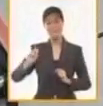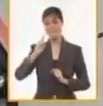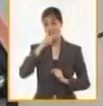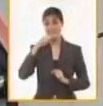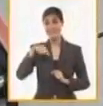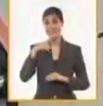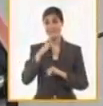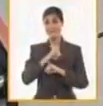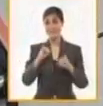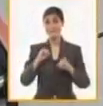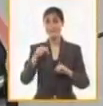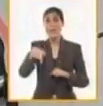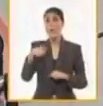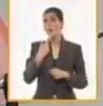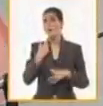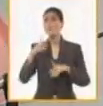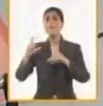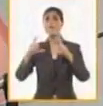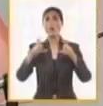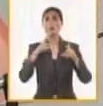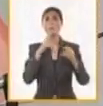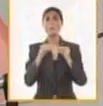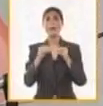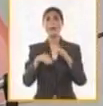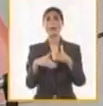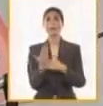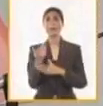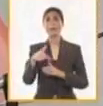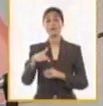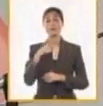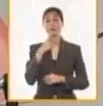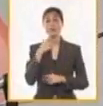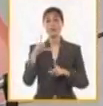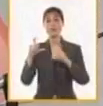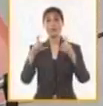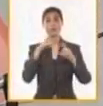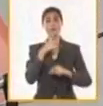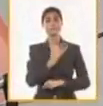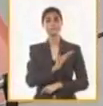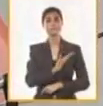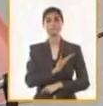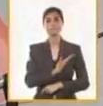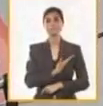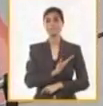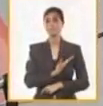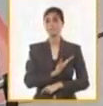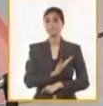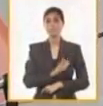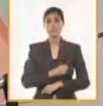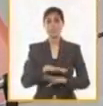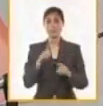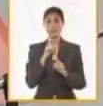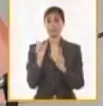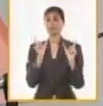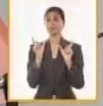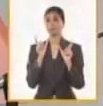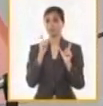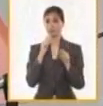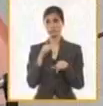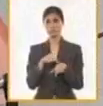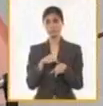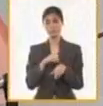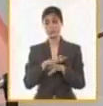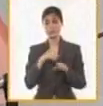con las imágenes del día, unas imágenes recientes, tristes, que han impactado en los últimos minutos a la opinión